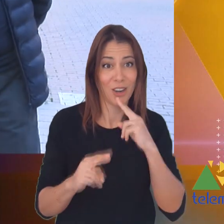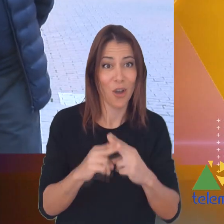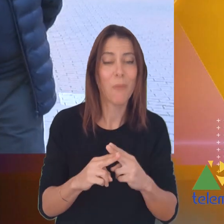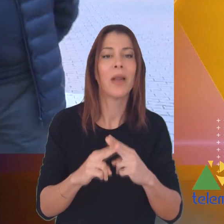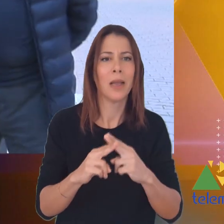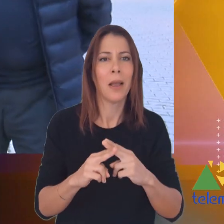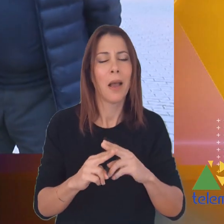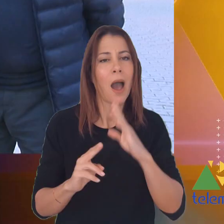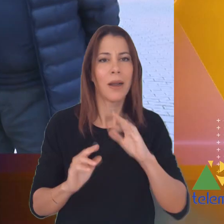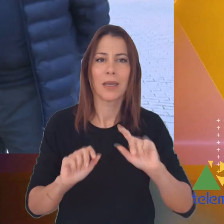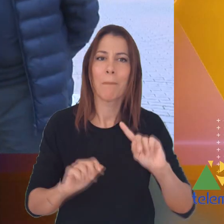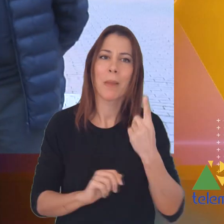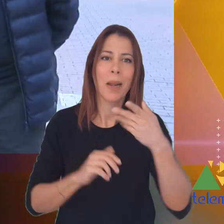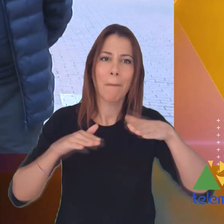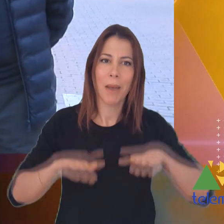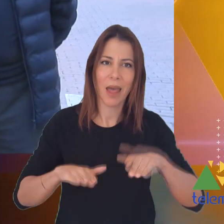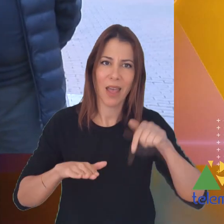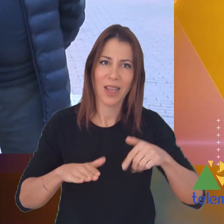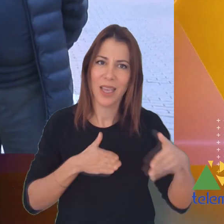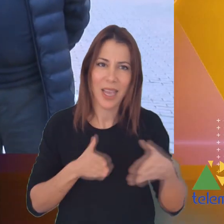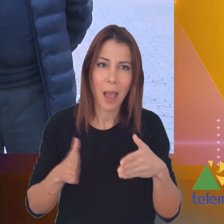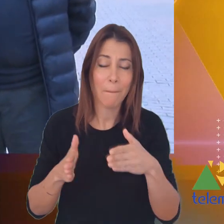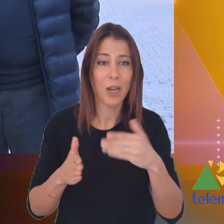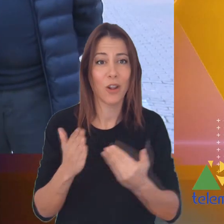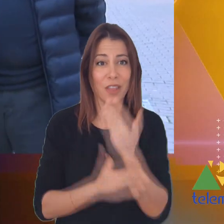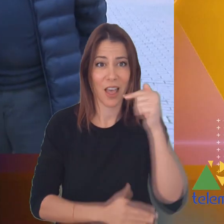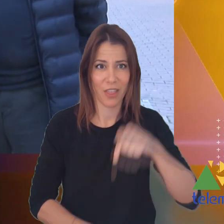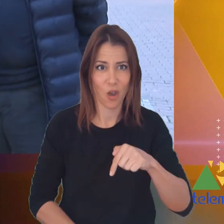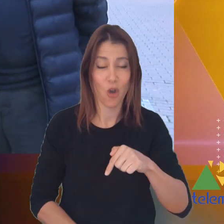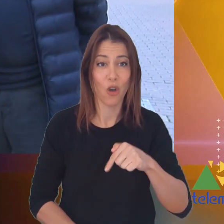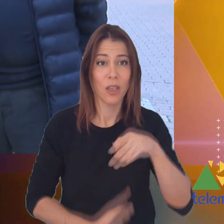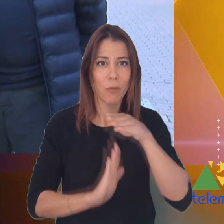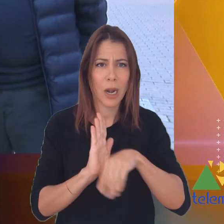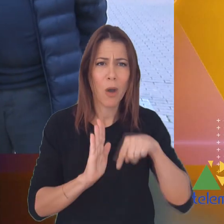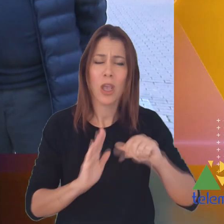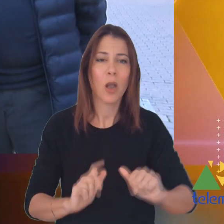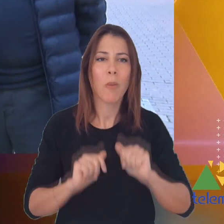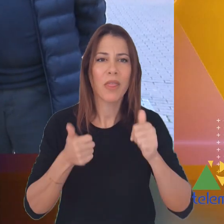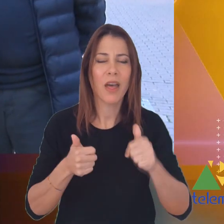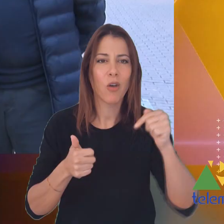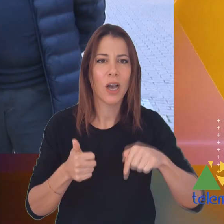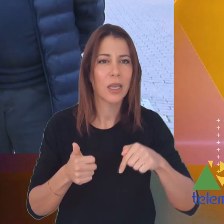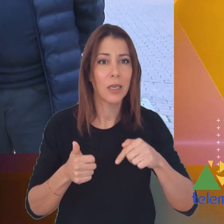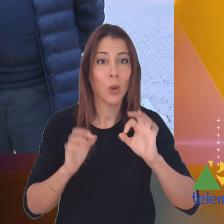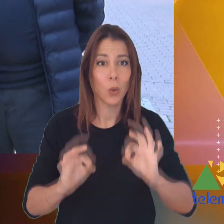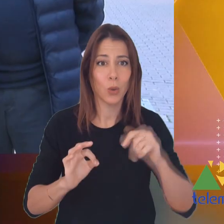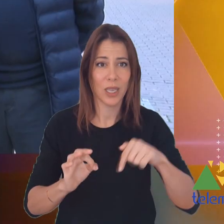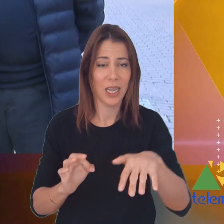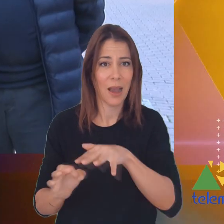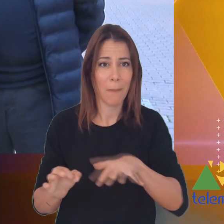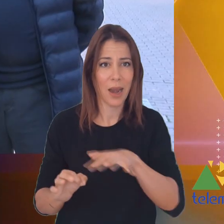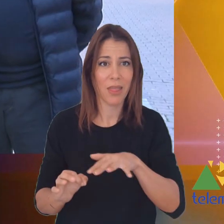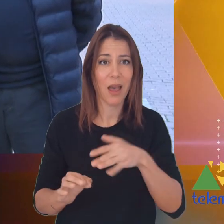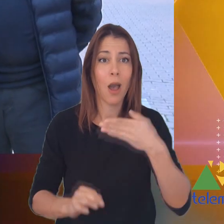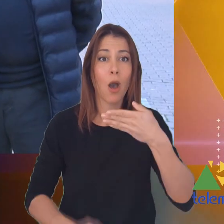vamos a hacer la primera parada en nuestro camino en el día de hoy en la Alquería. Hemos comenzado hoy aquí precisamente en esta plaza, la plaza